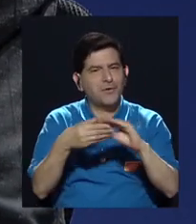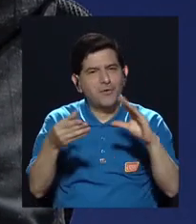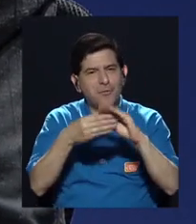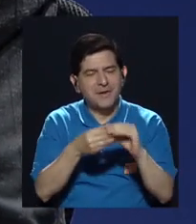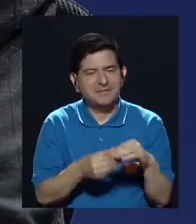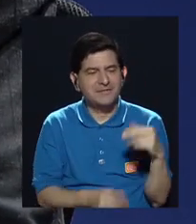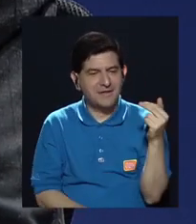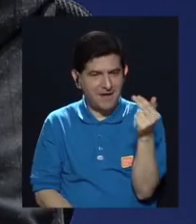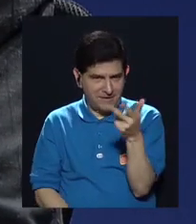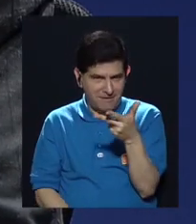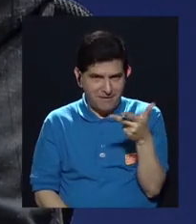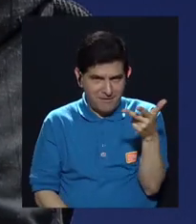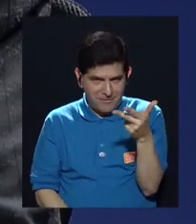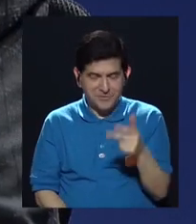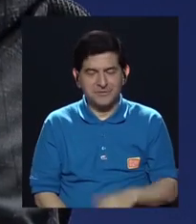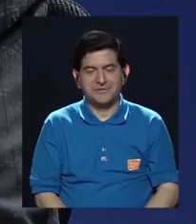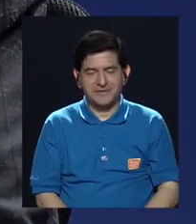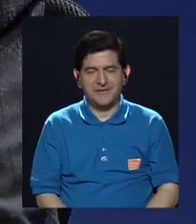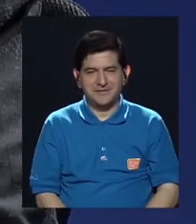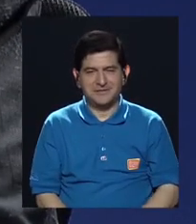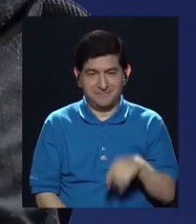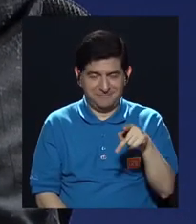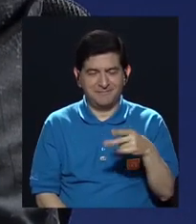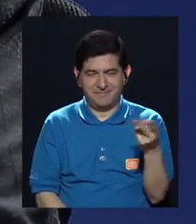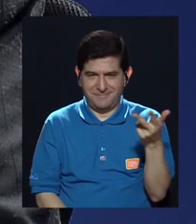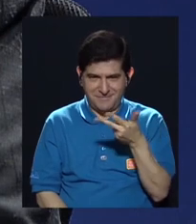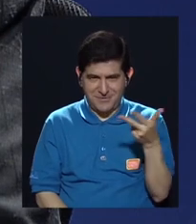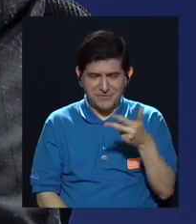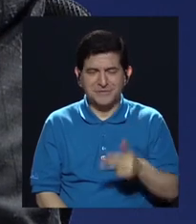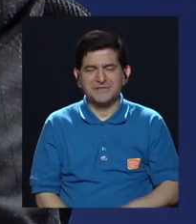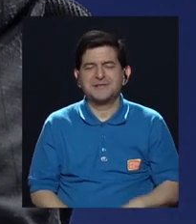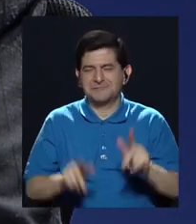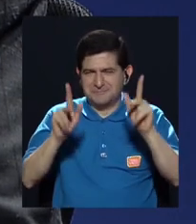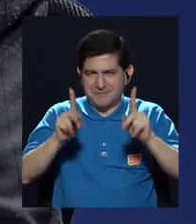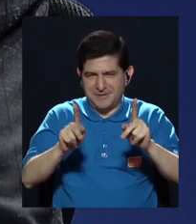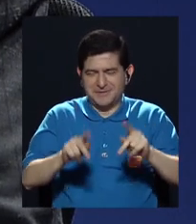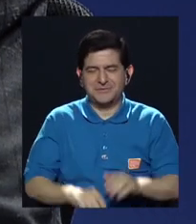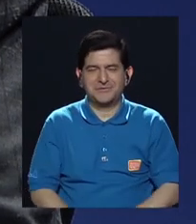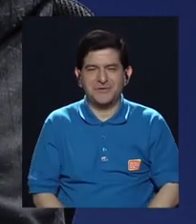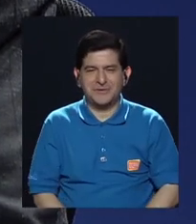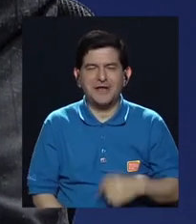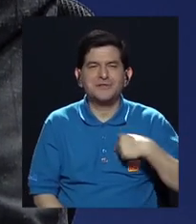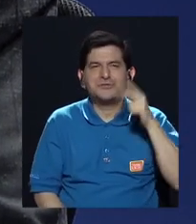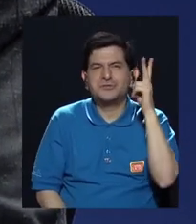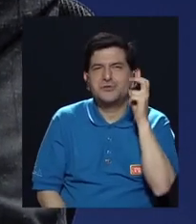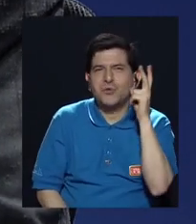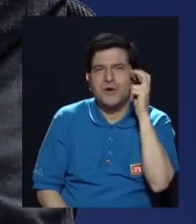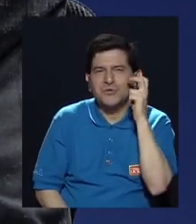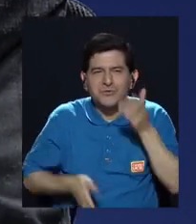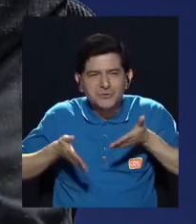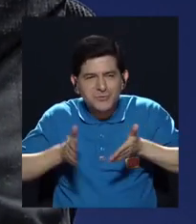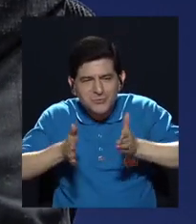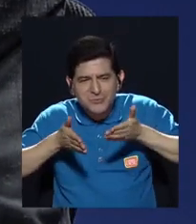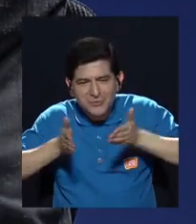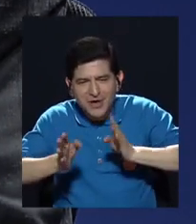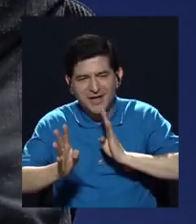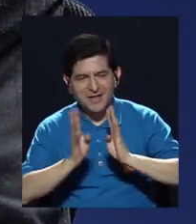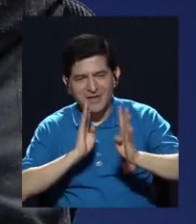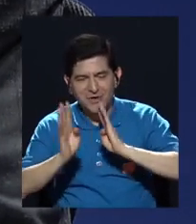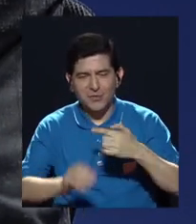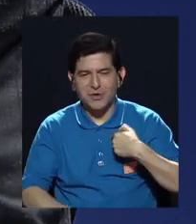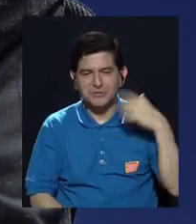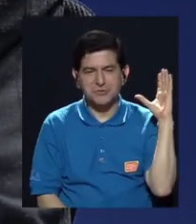comentar que los tres viejos entre más los oigo hablar a los hijos de